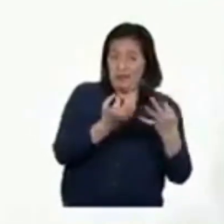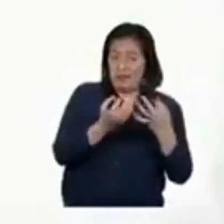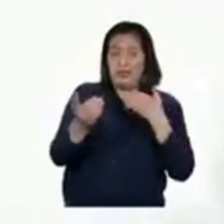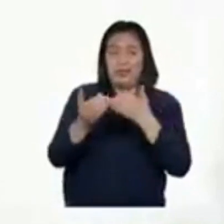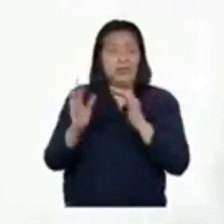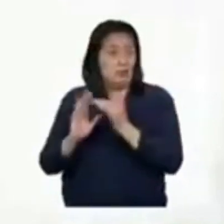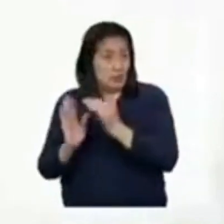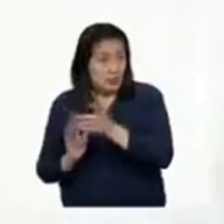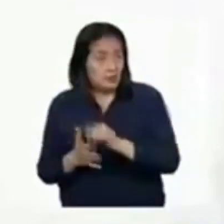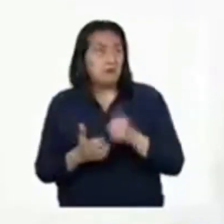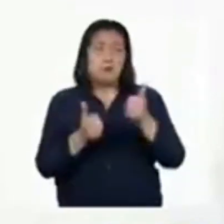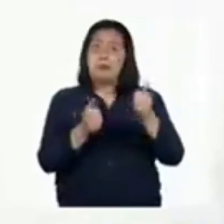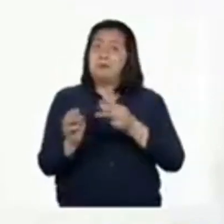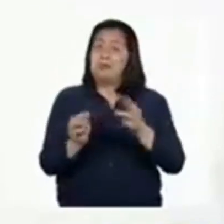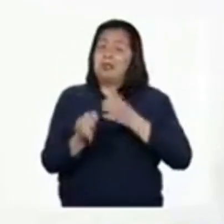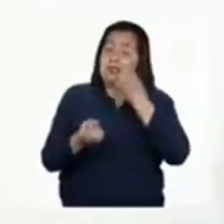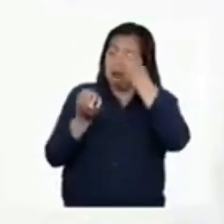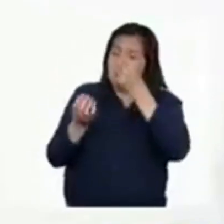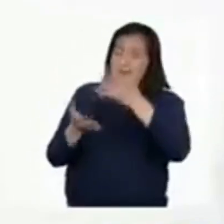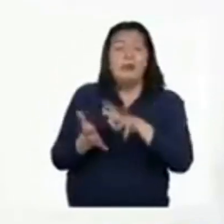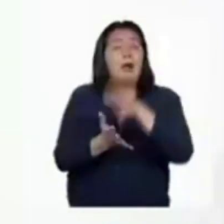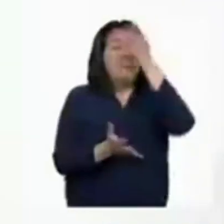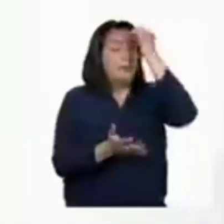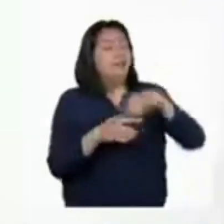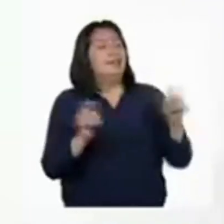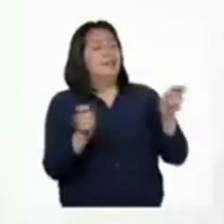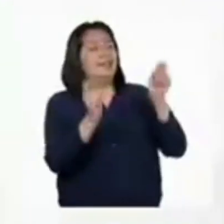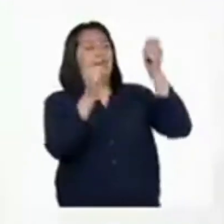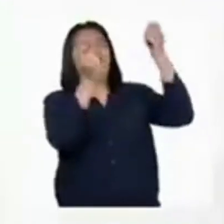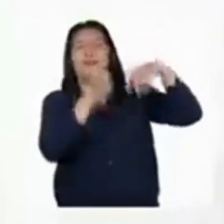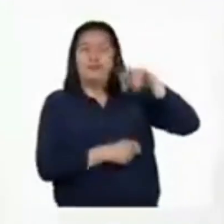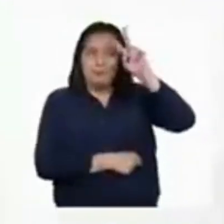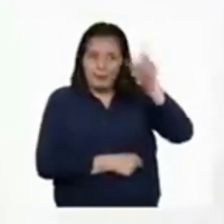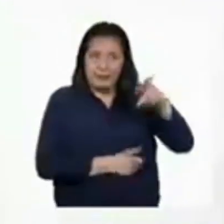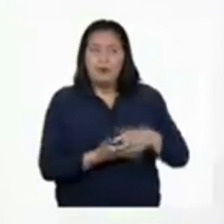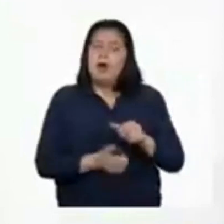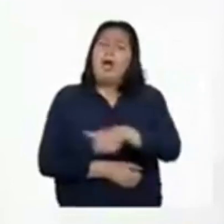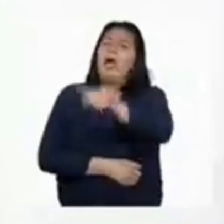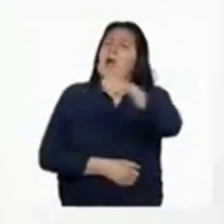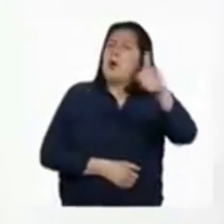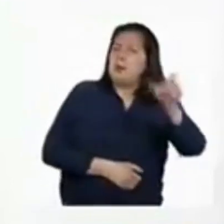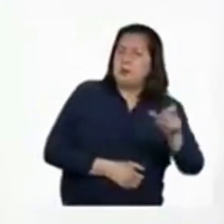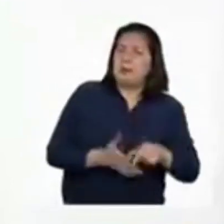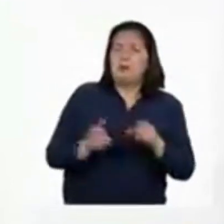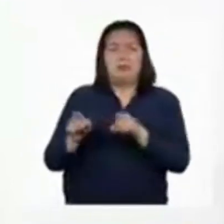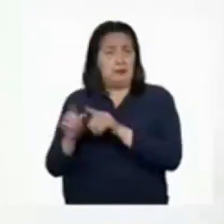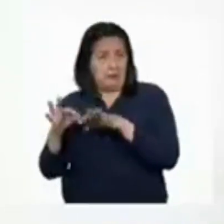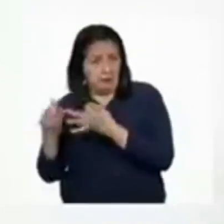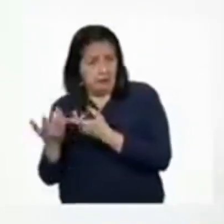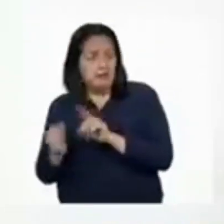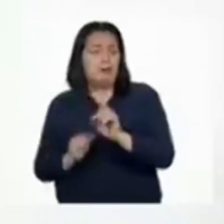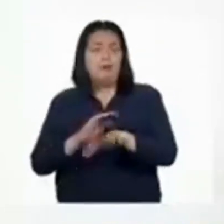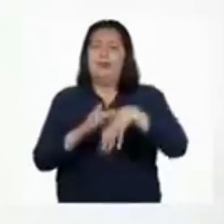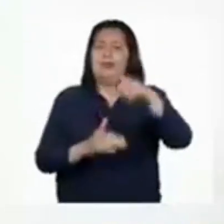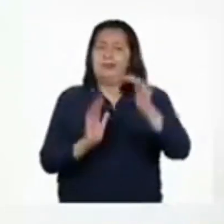cercanas? Sería una muy buena forma de comunicar lo que hemos aprendido sobre la celebración de fiestas patrias a otras personas, además de nuestra familia, sin